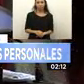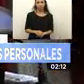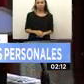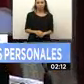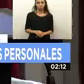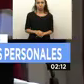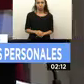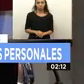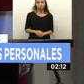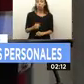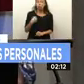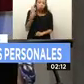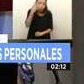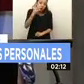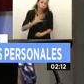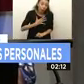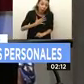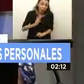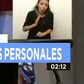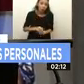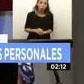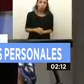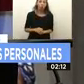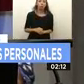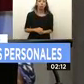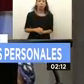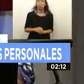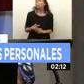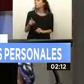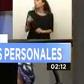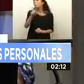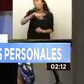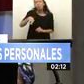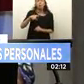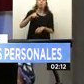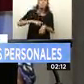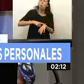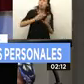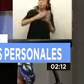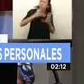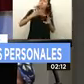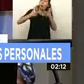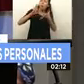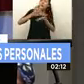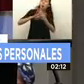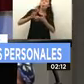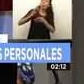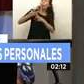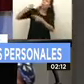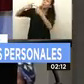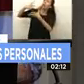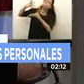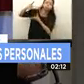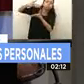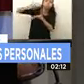sinceramente que pese a que ustedes se la pasaron hablando durante tanto tiempo de la pesada deuda pero en realidad es como